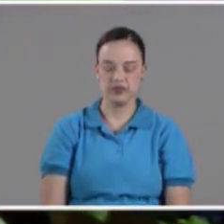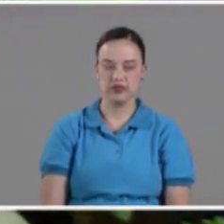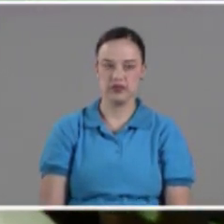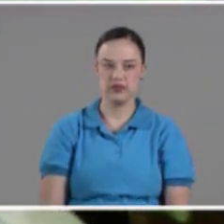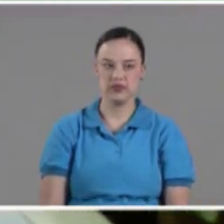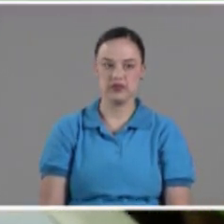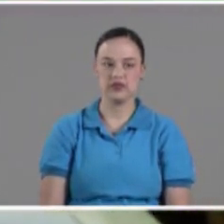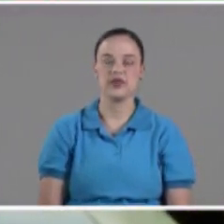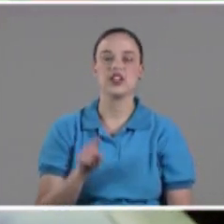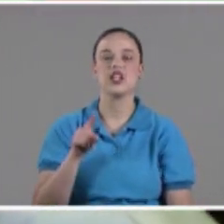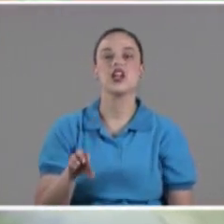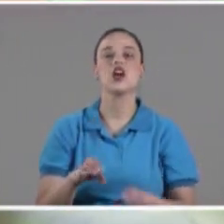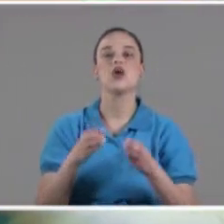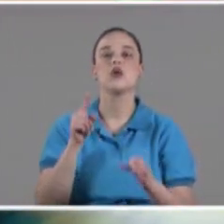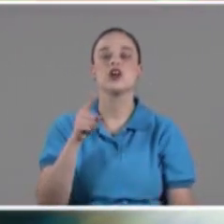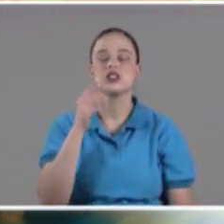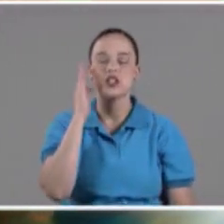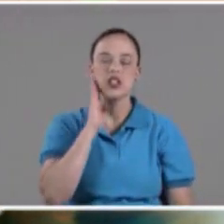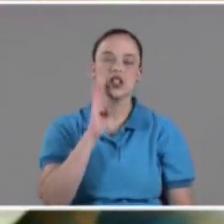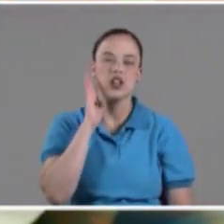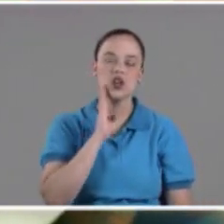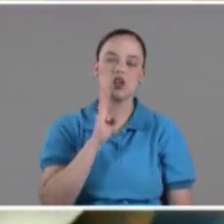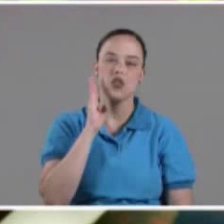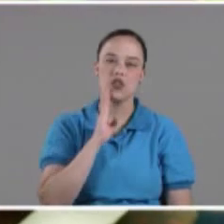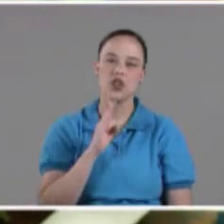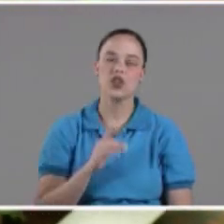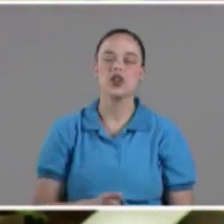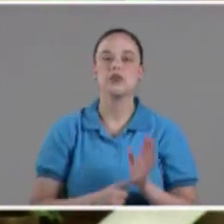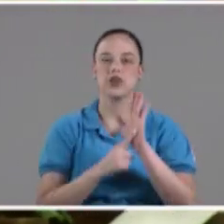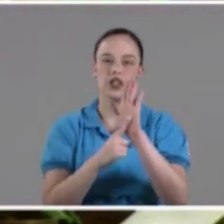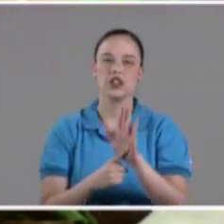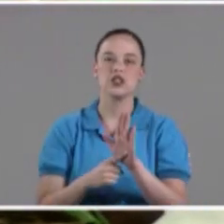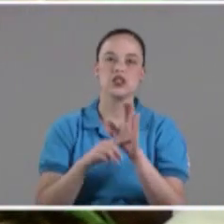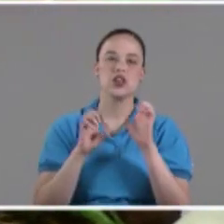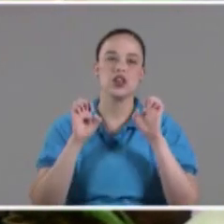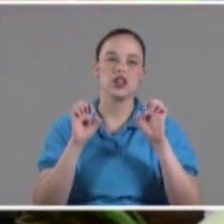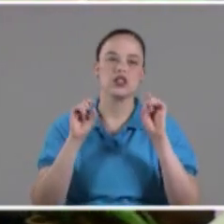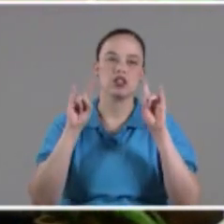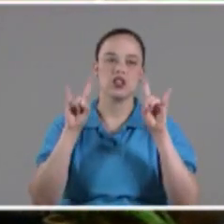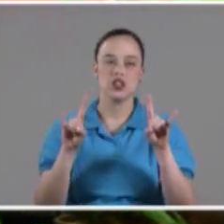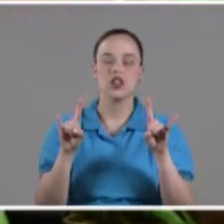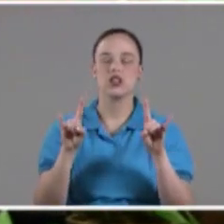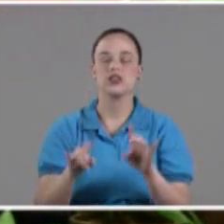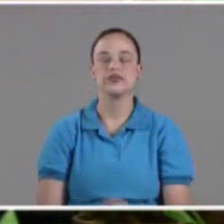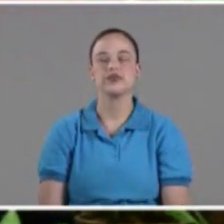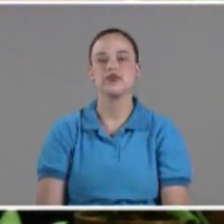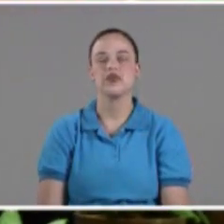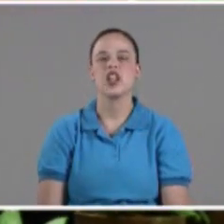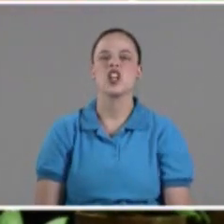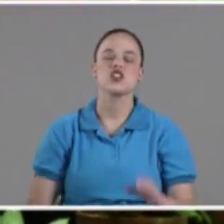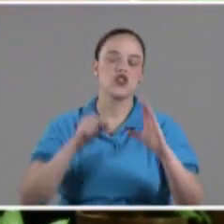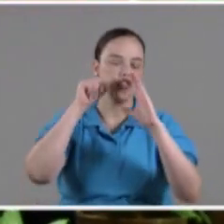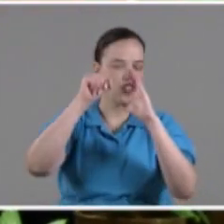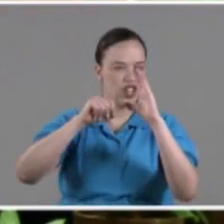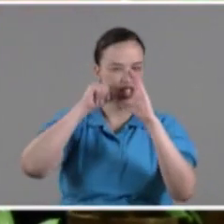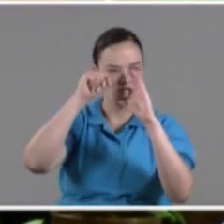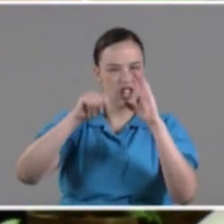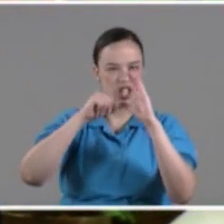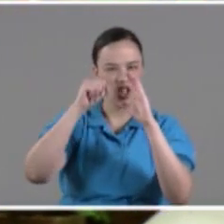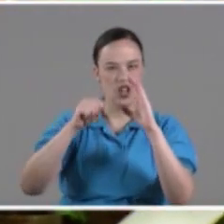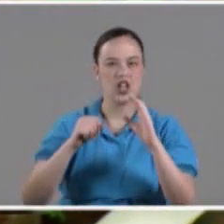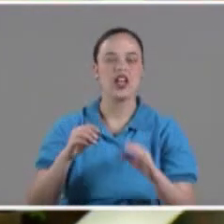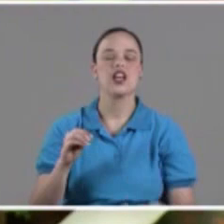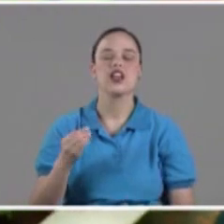así como ese muchacho que apareció ahí en Baltimore eh que se volvió viral ese video creo que tiene tres millones de visitas